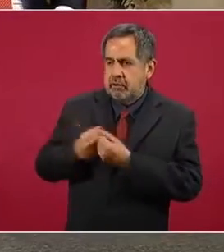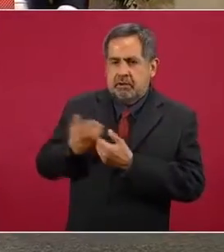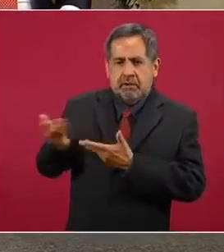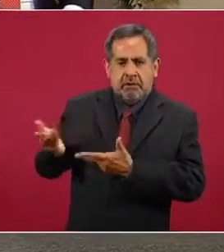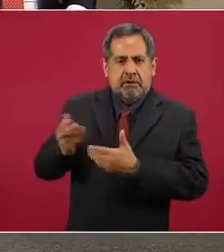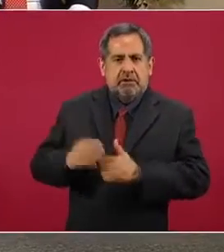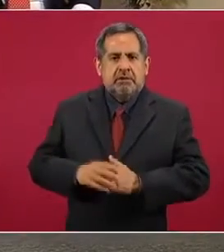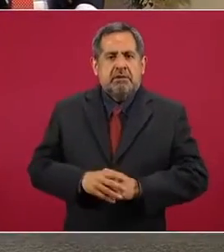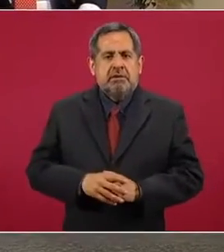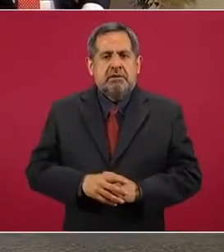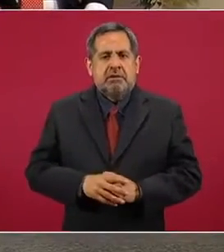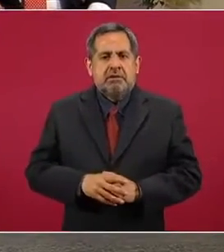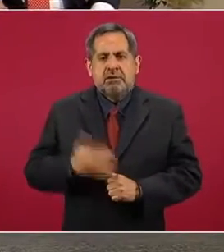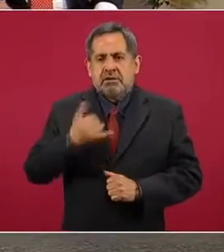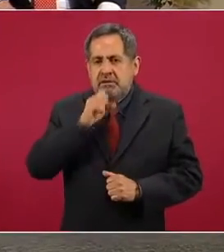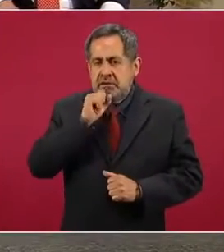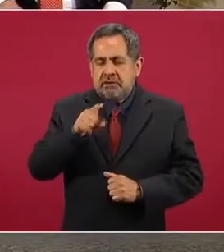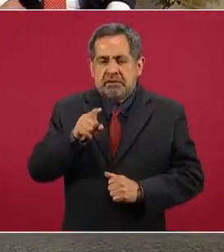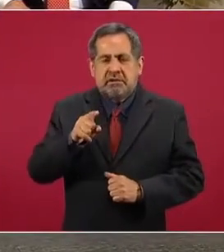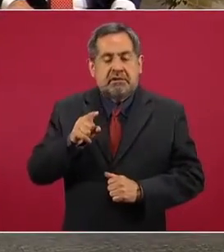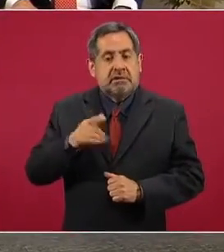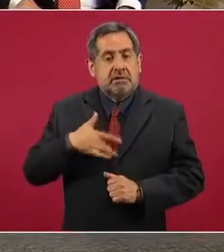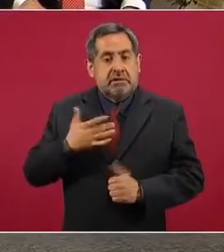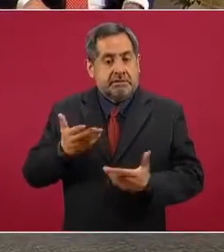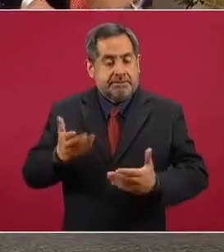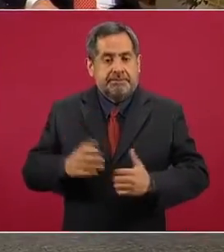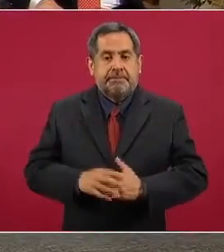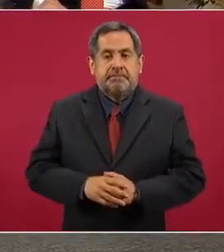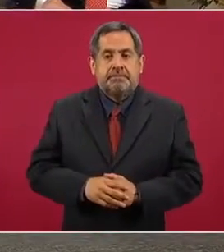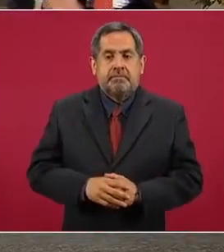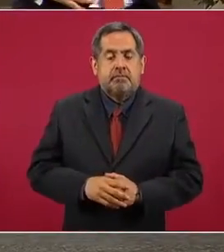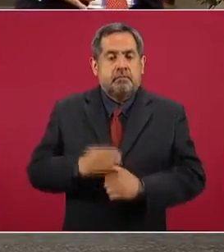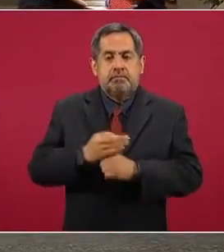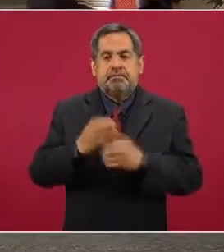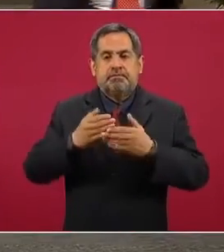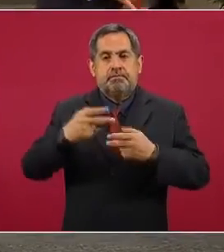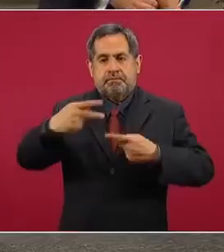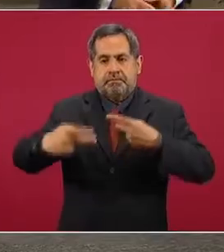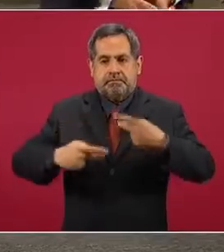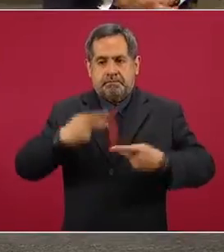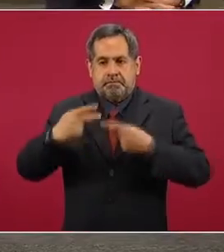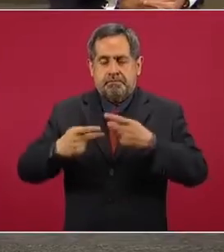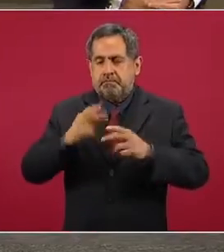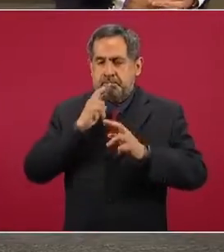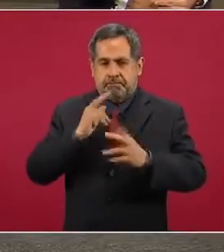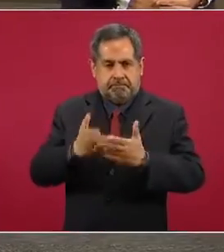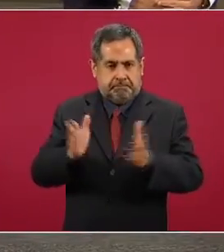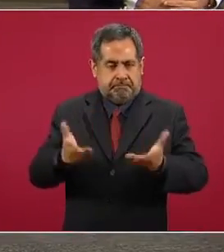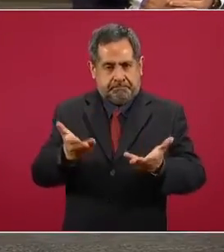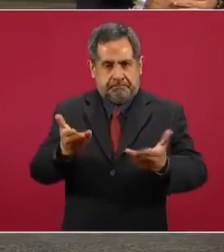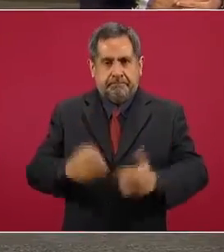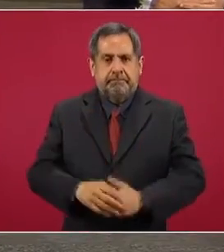nosotros, y si les parece, abrimos para preguntas y respuestas.